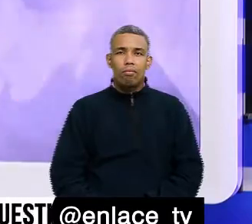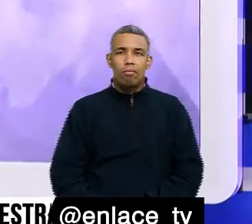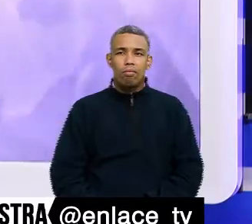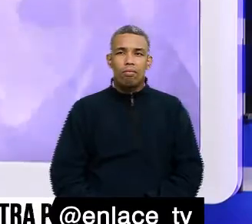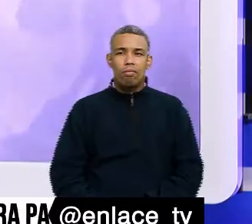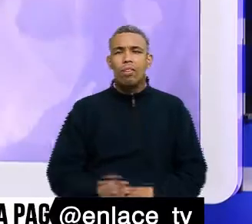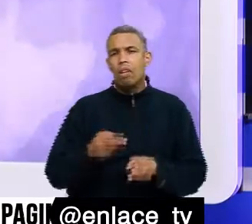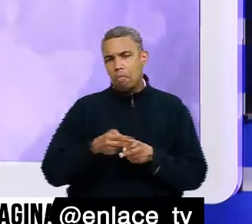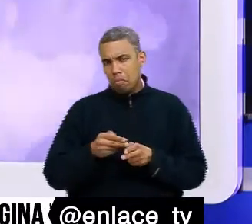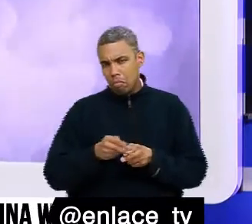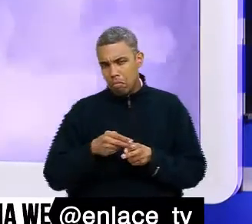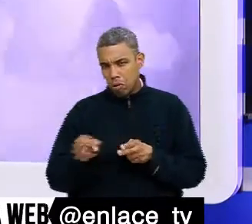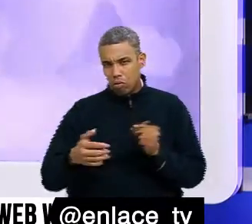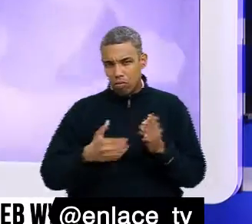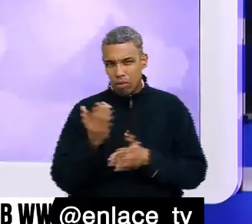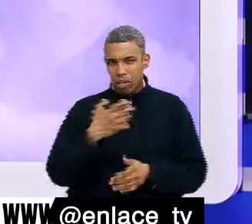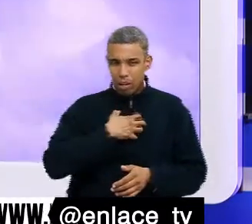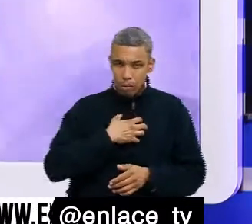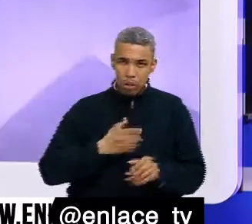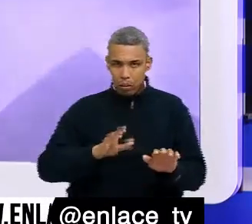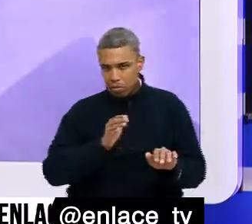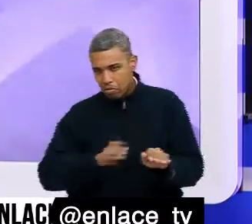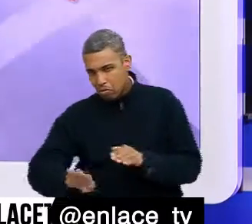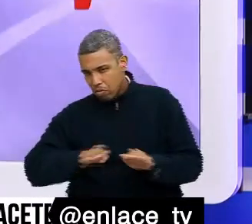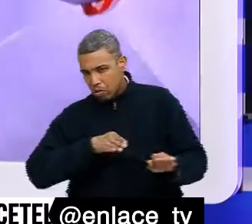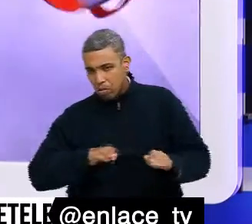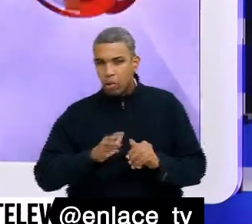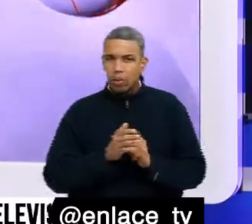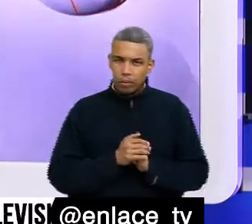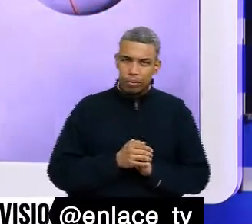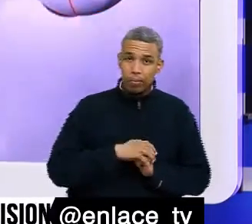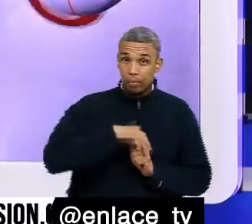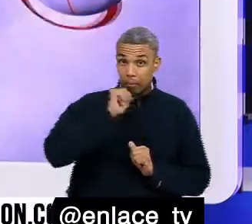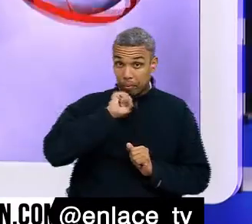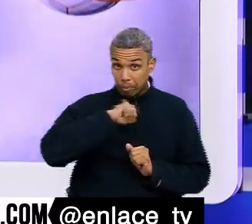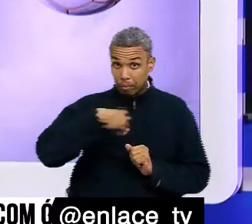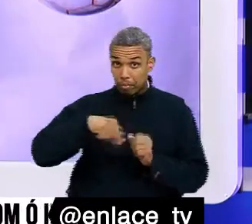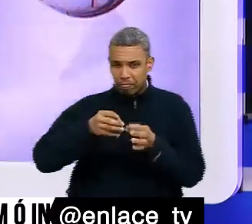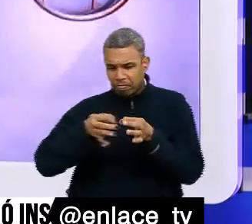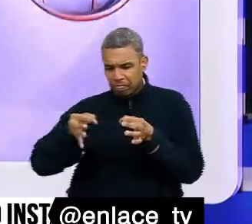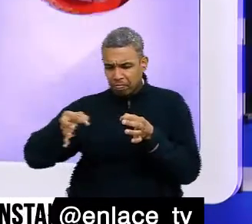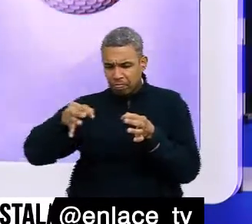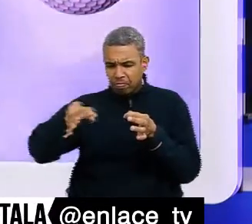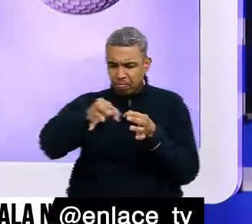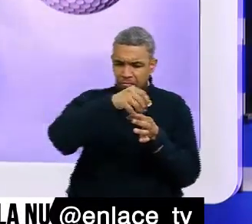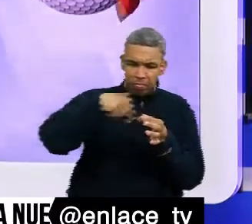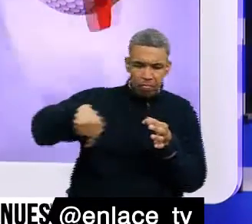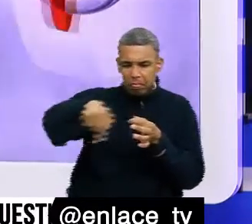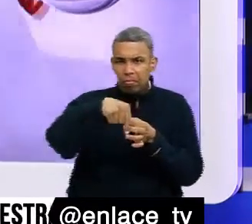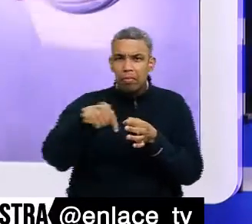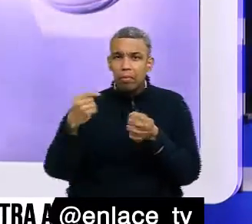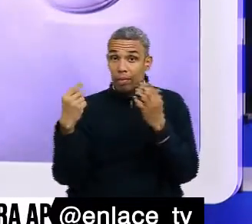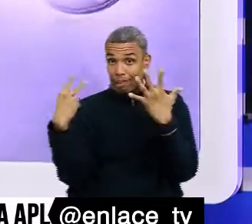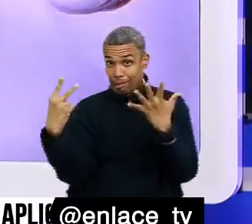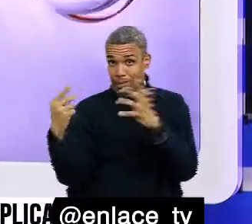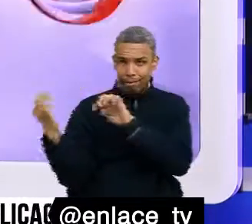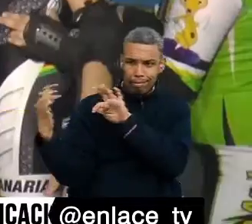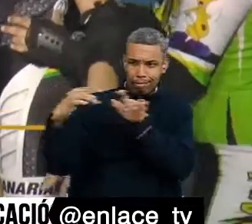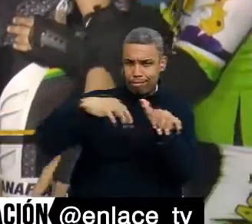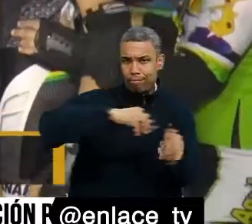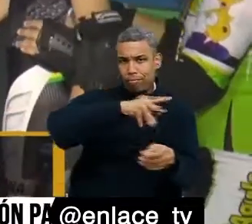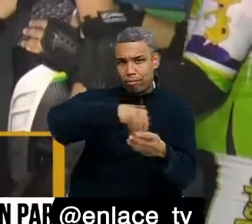por los clubes de Barranca Bermeja. Más de 7 municipios harán parte de este evento deportivo en el puerto petrolero.